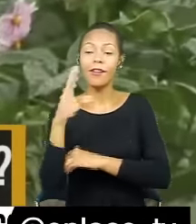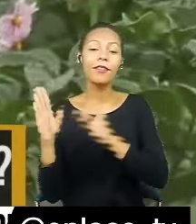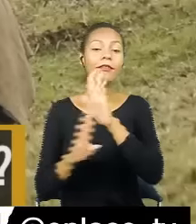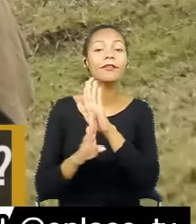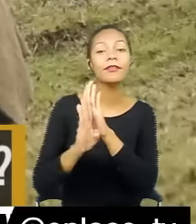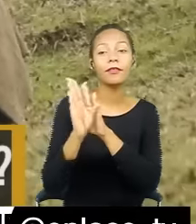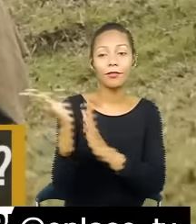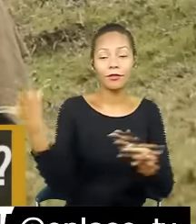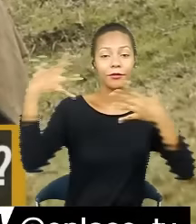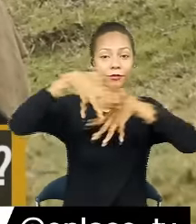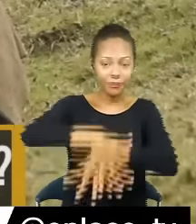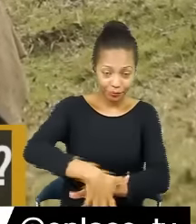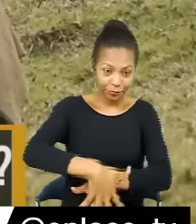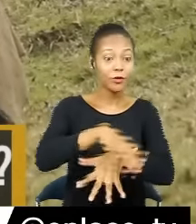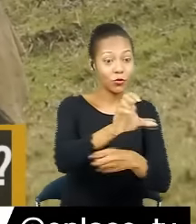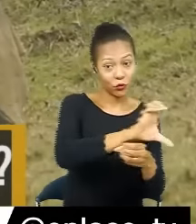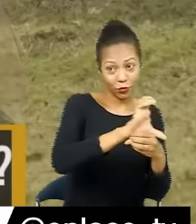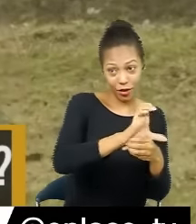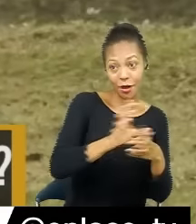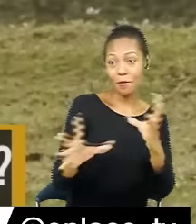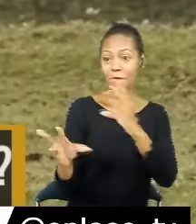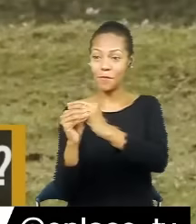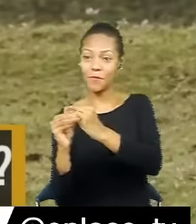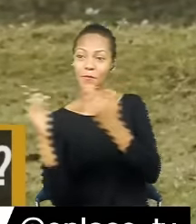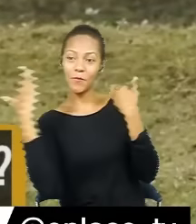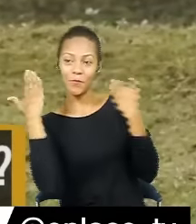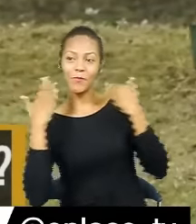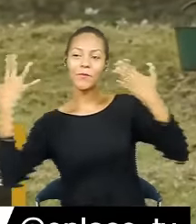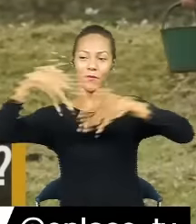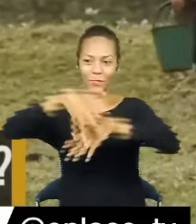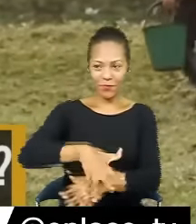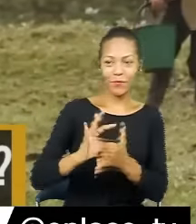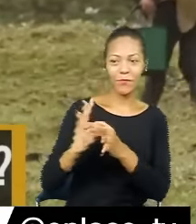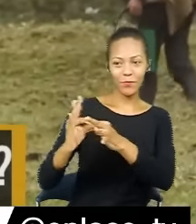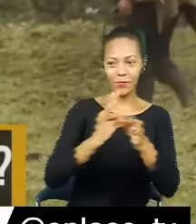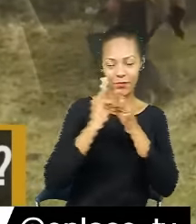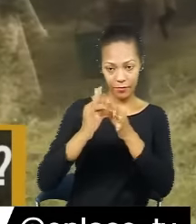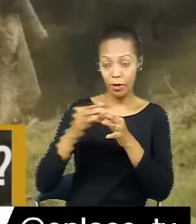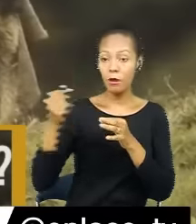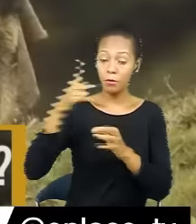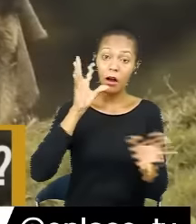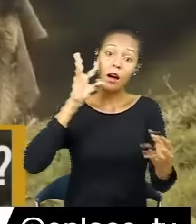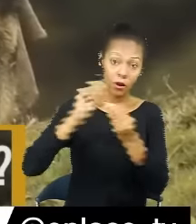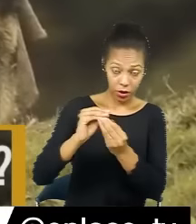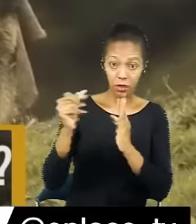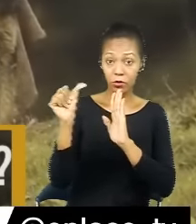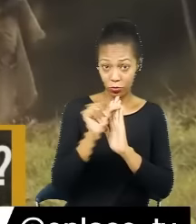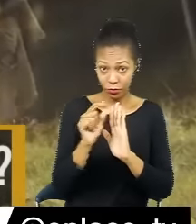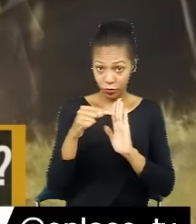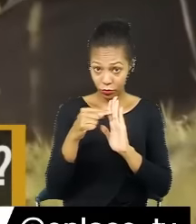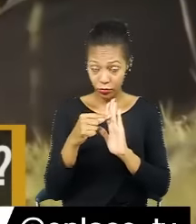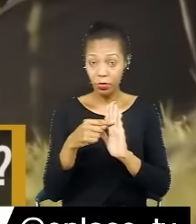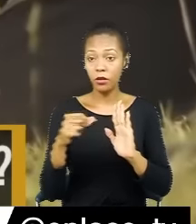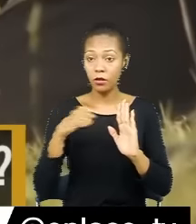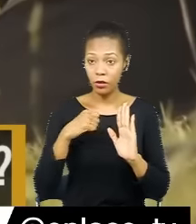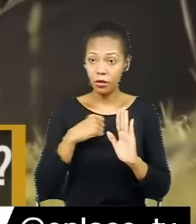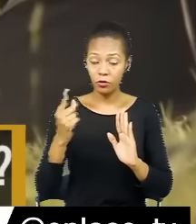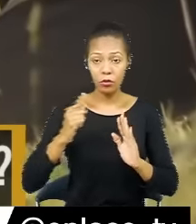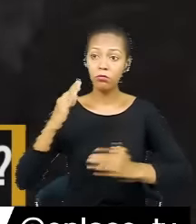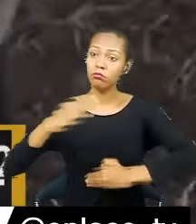integración urbano-rural. Lo que explican en este, que es el primer punto de los acuerdos de paz, es que el desarrollo rural integral